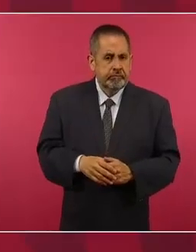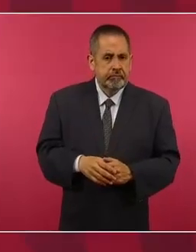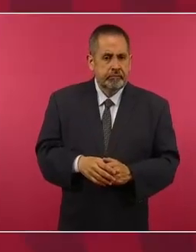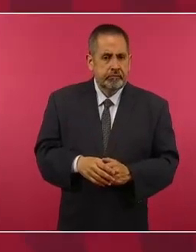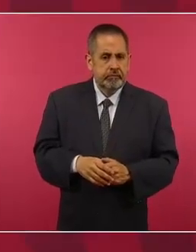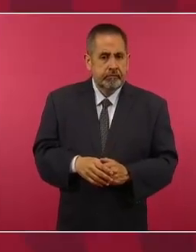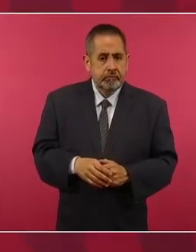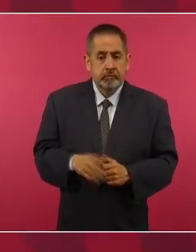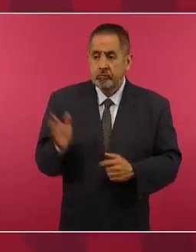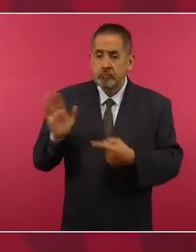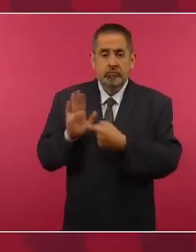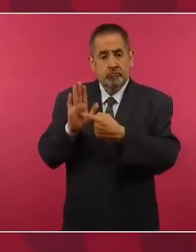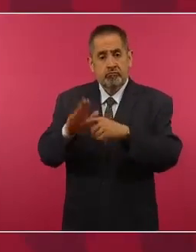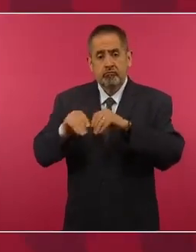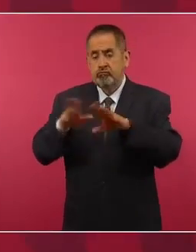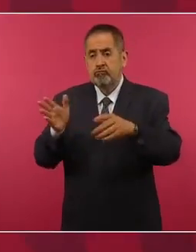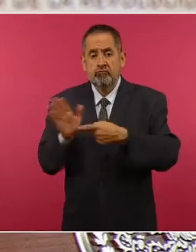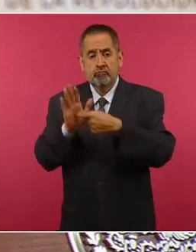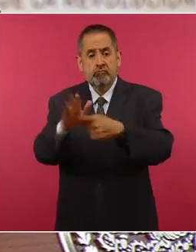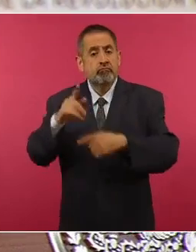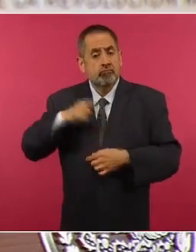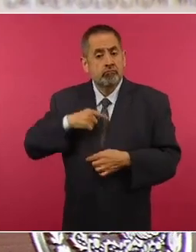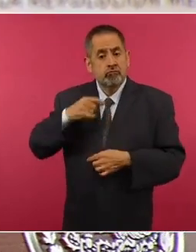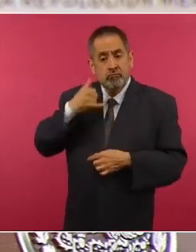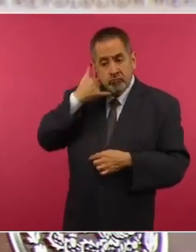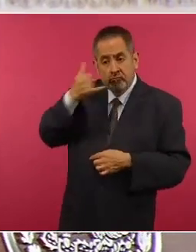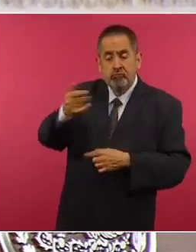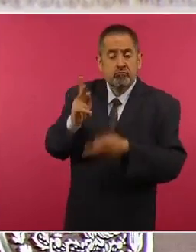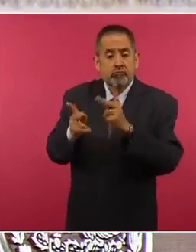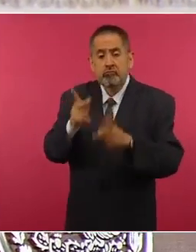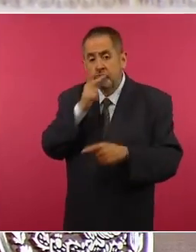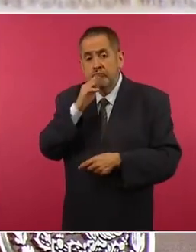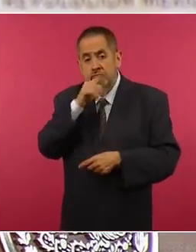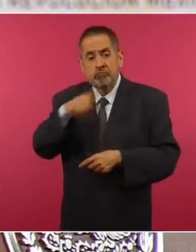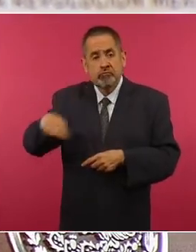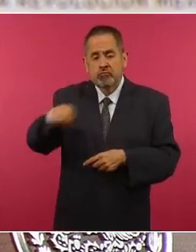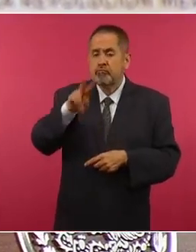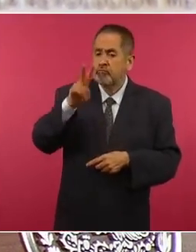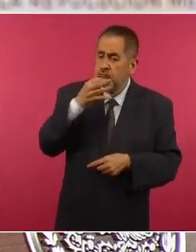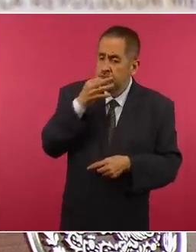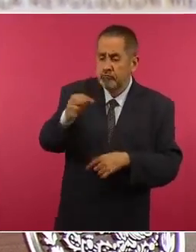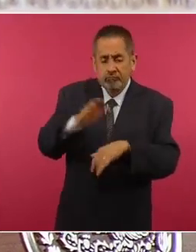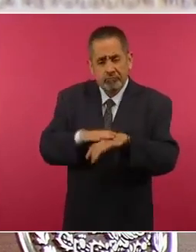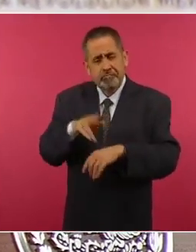que se iba a presentar el documento. Yo le hablé a los padres y les dije, esto es muy doloroso,